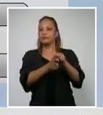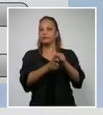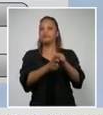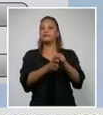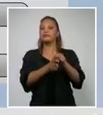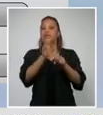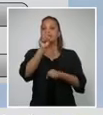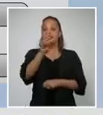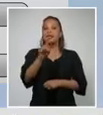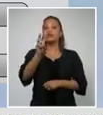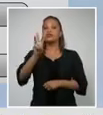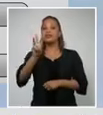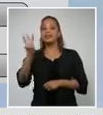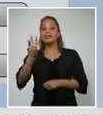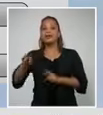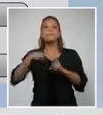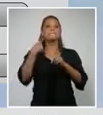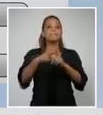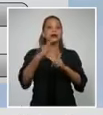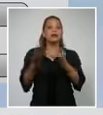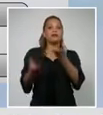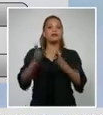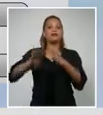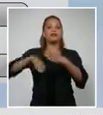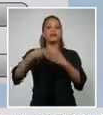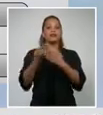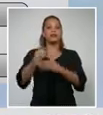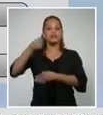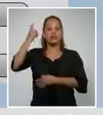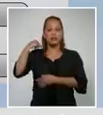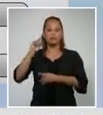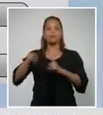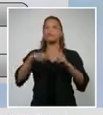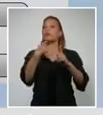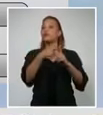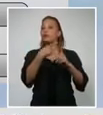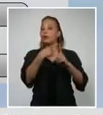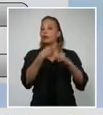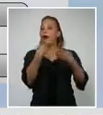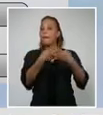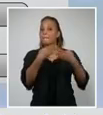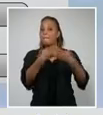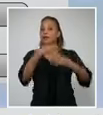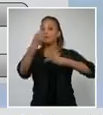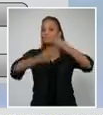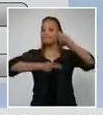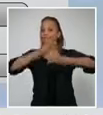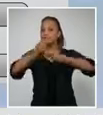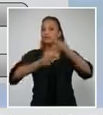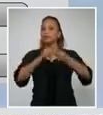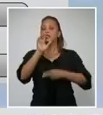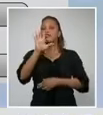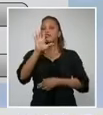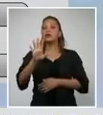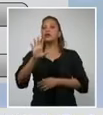133 más que el día de ayer, y una positividad de las muestras analizadas de un